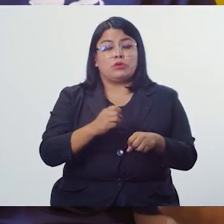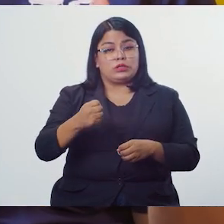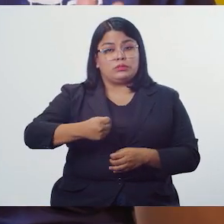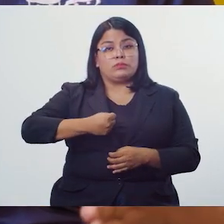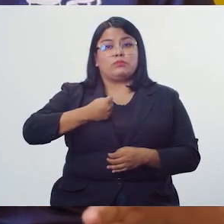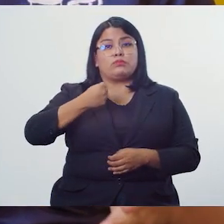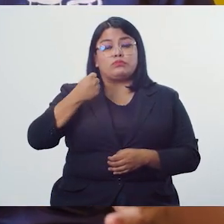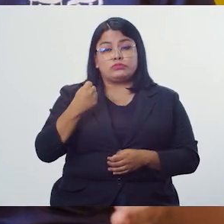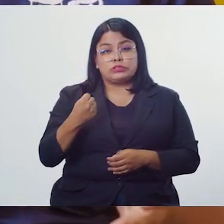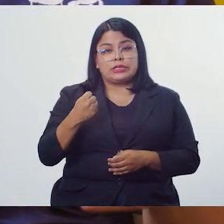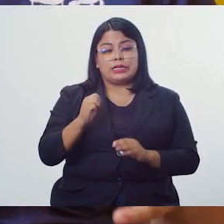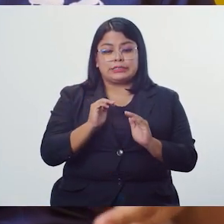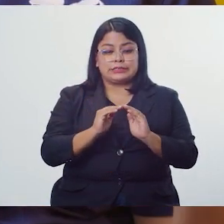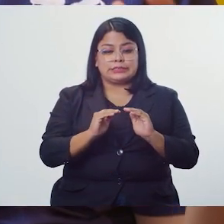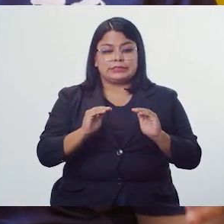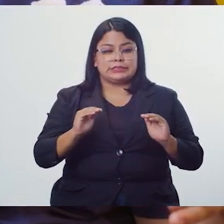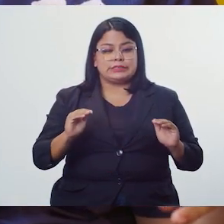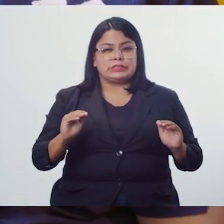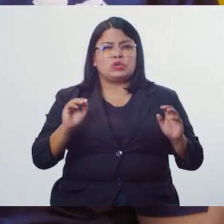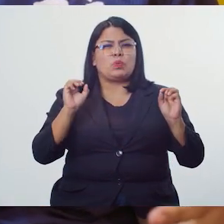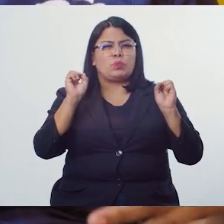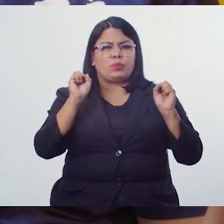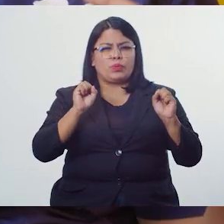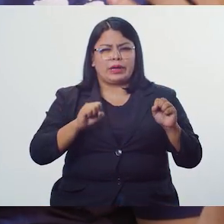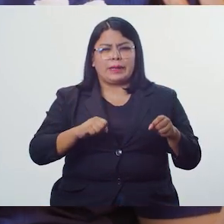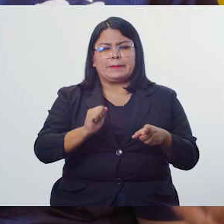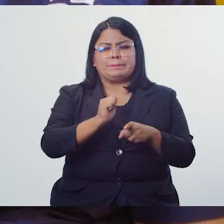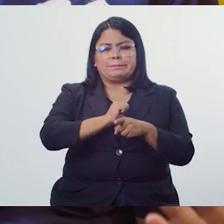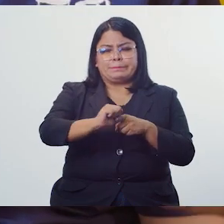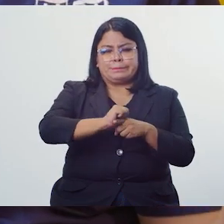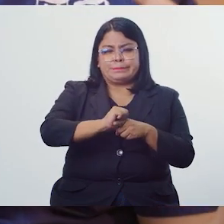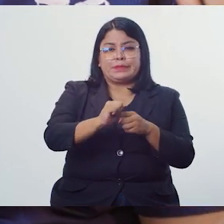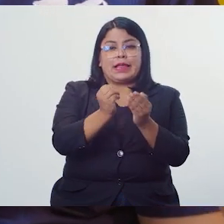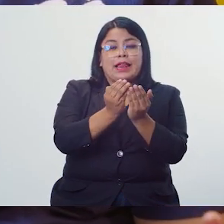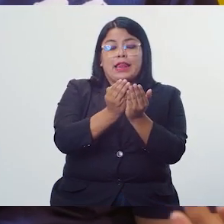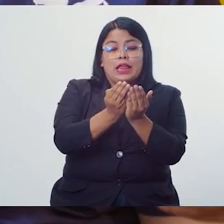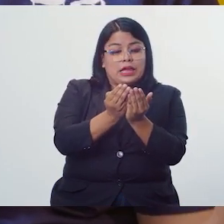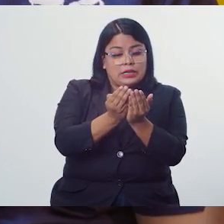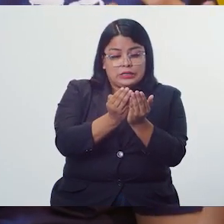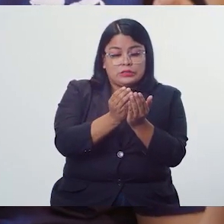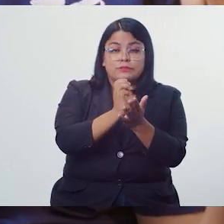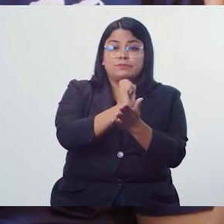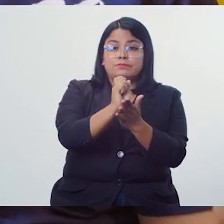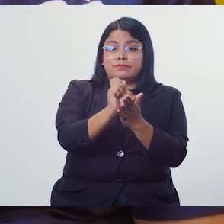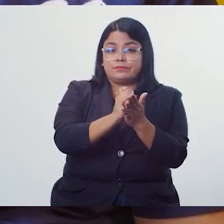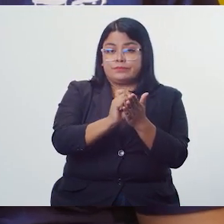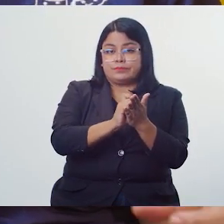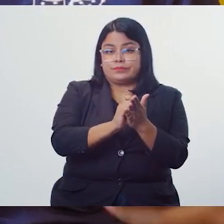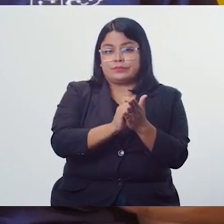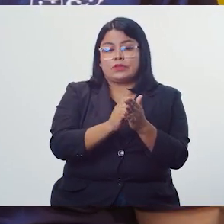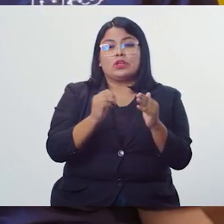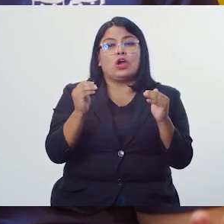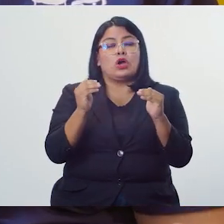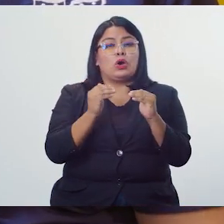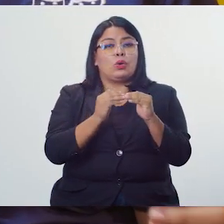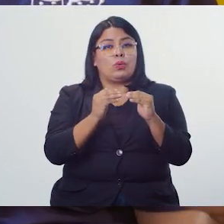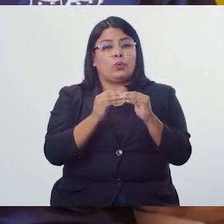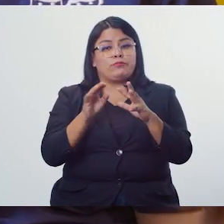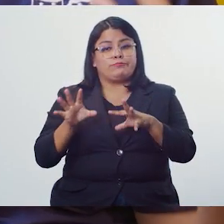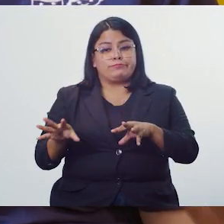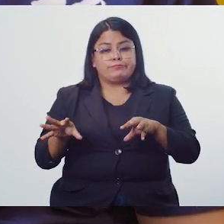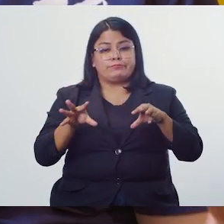son importantes para que los niños y las niñas puedan practicar la lectura y la escritura, sobre